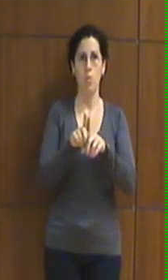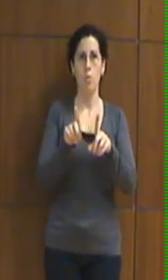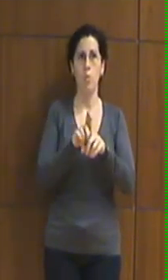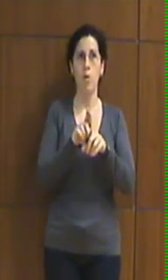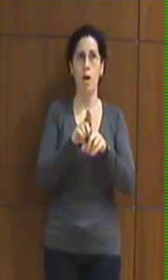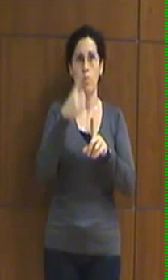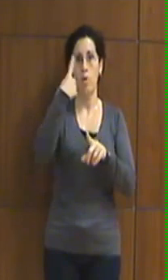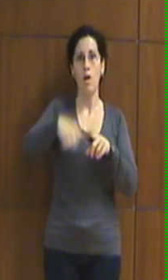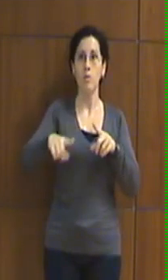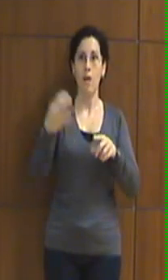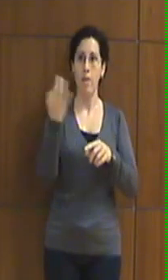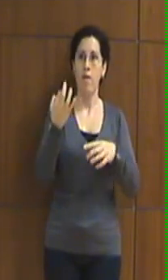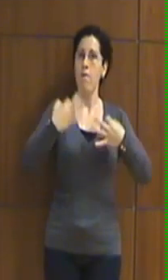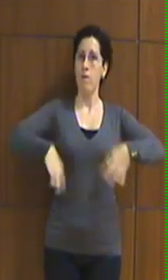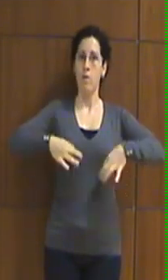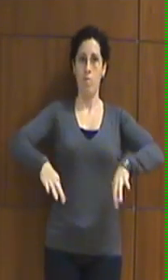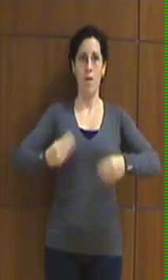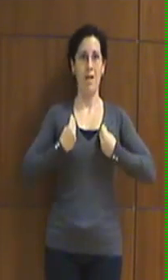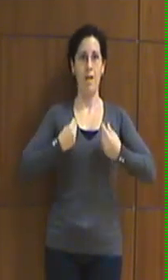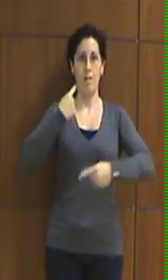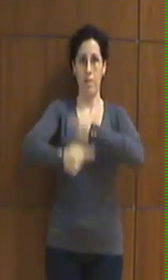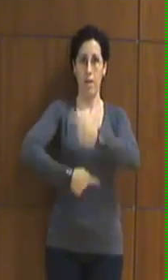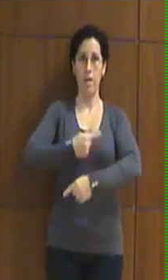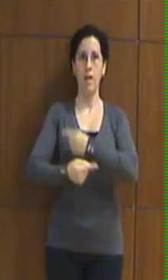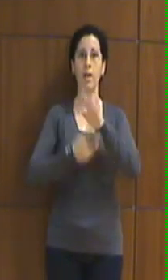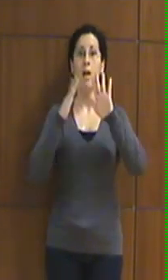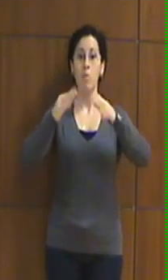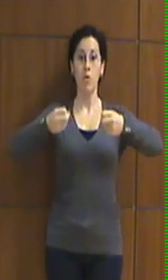diaria, pero no así el subtitulado